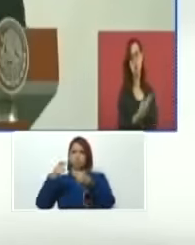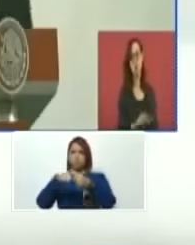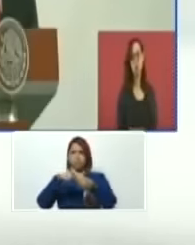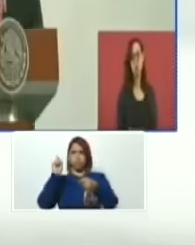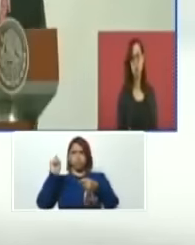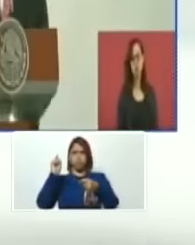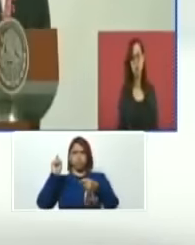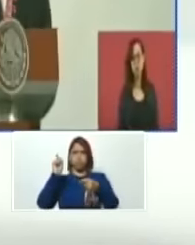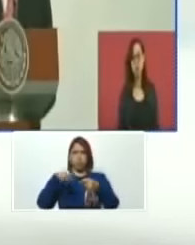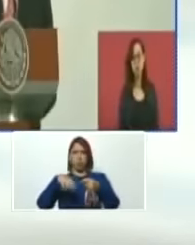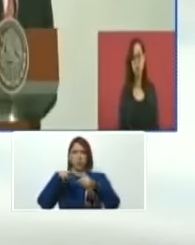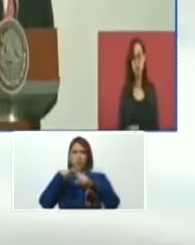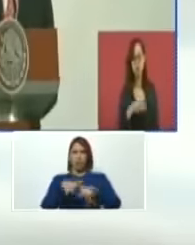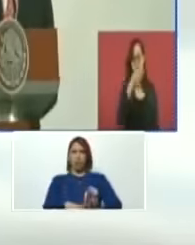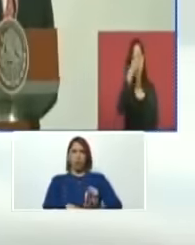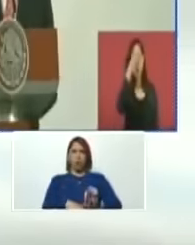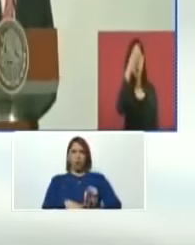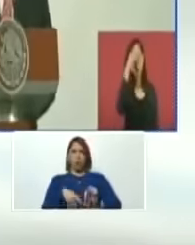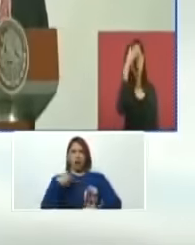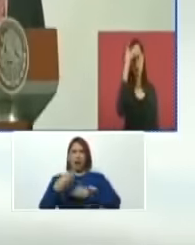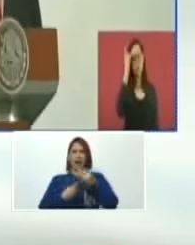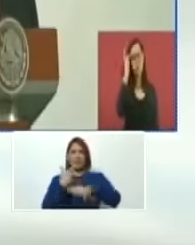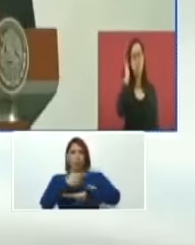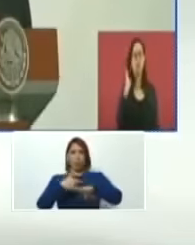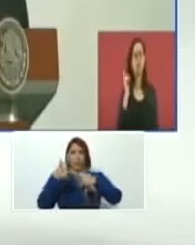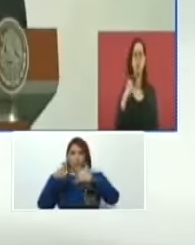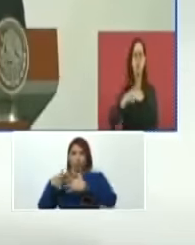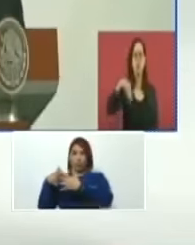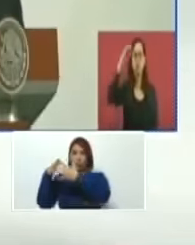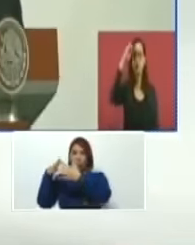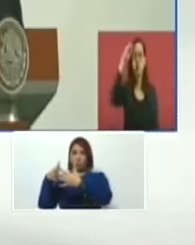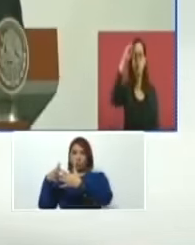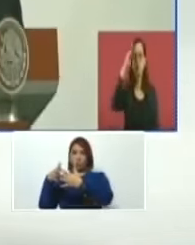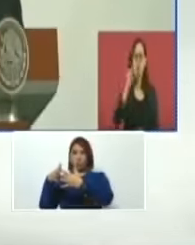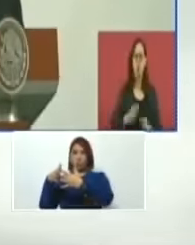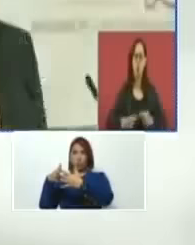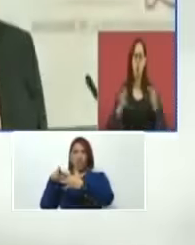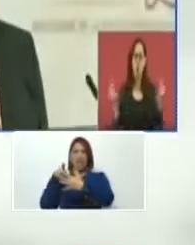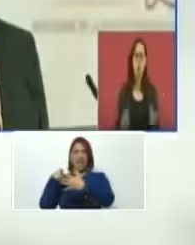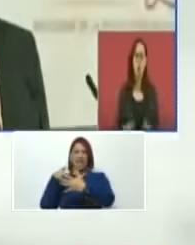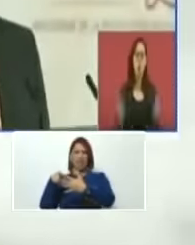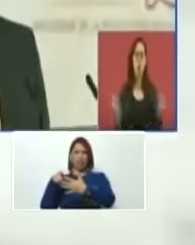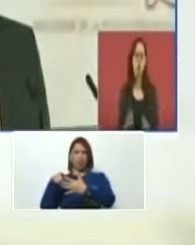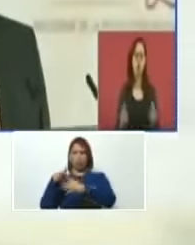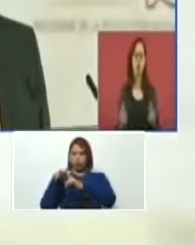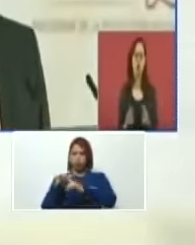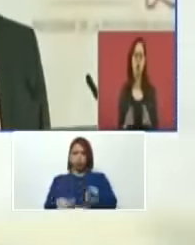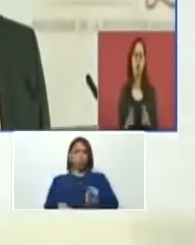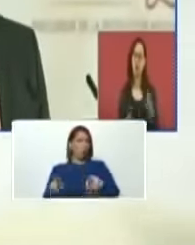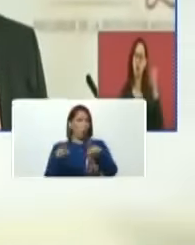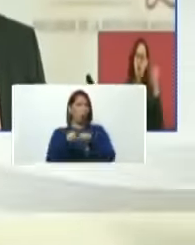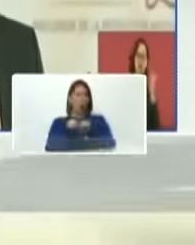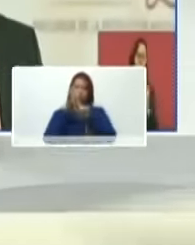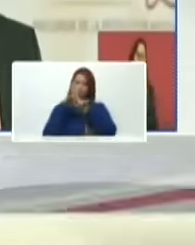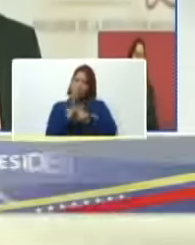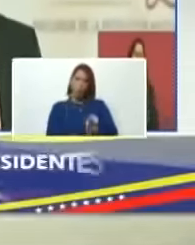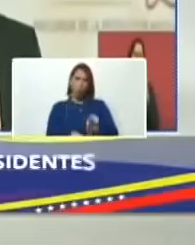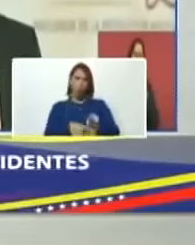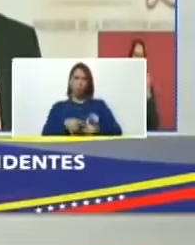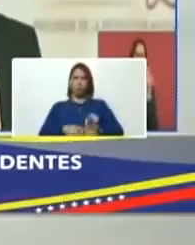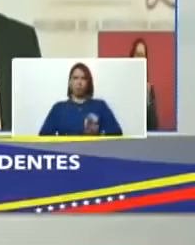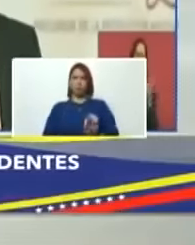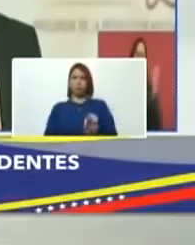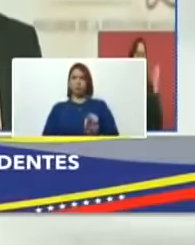de la discriminación. Lo que hace el gobierno de Estados Unidos y Norteamérica es un acto de discriminación con